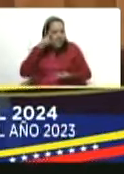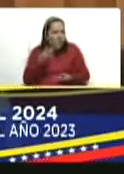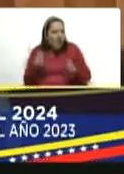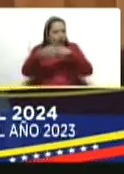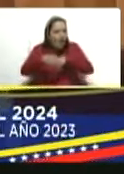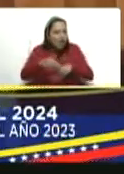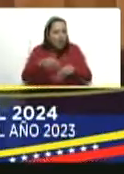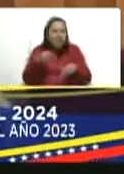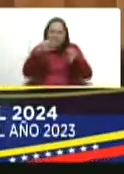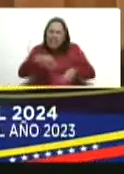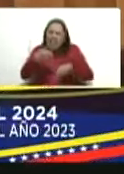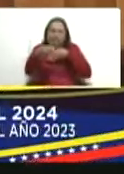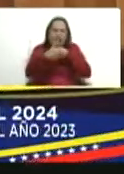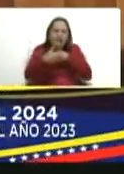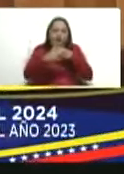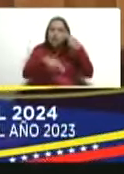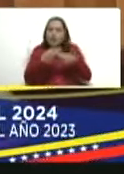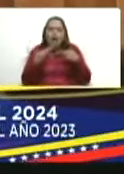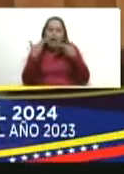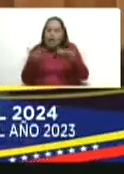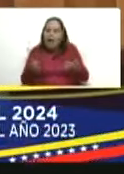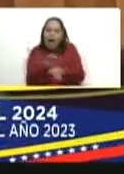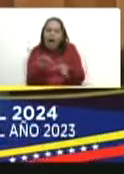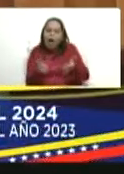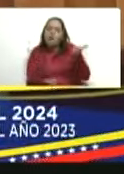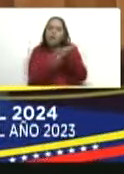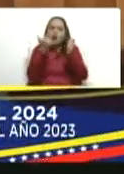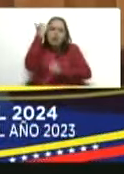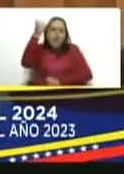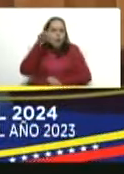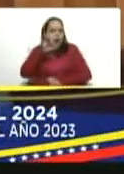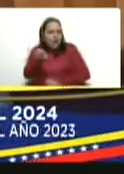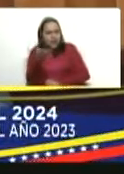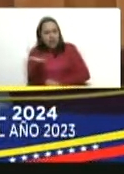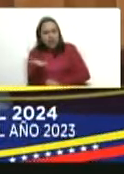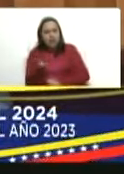conspiración permanente. Nunca aportan una idea al país.